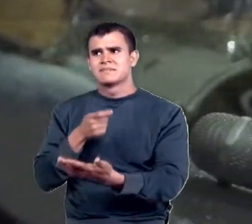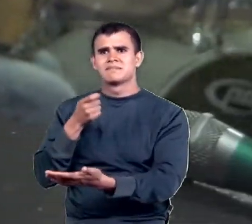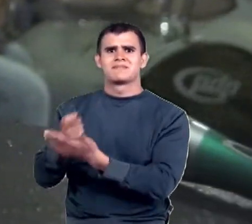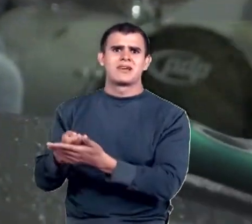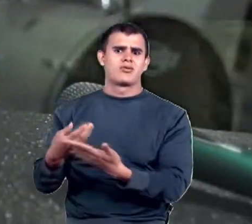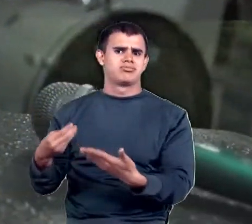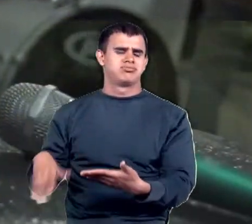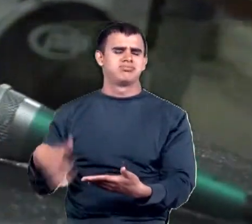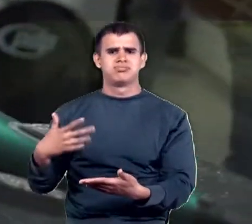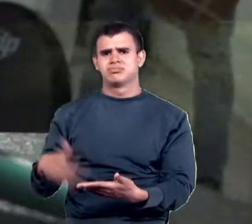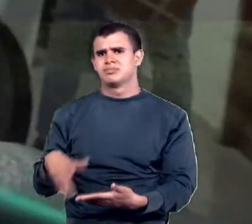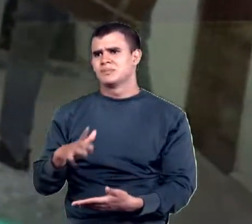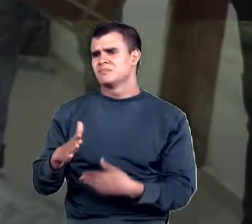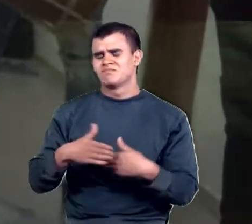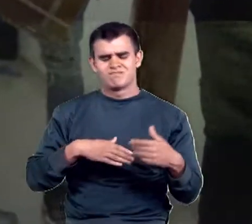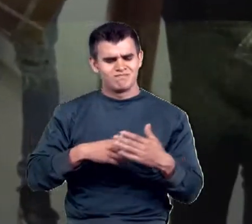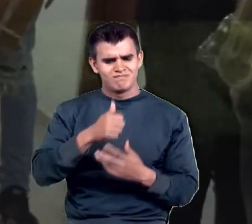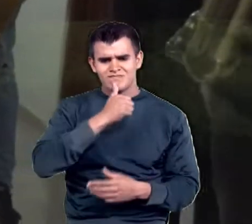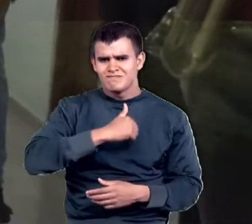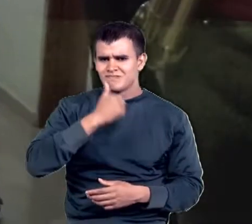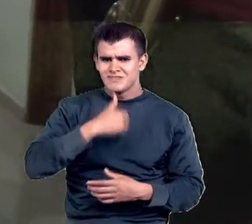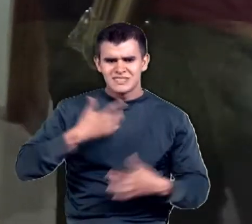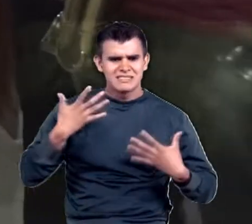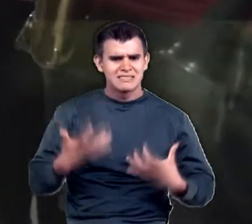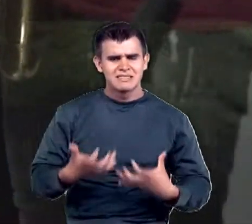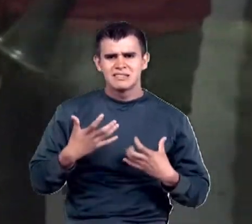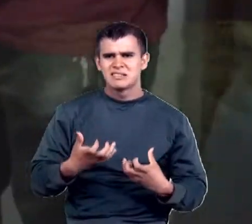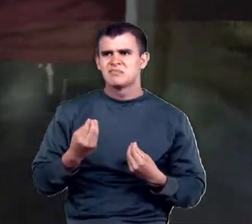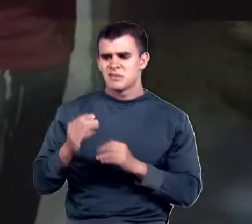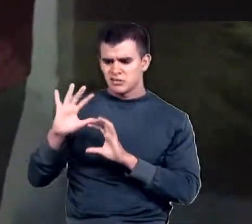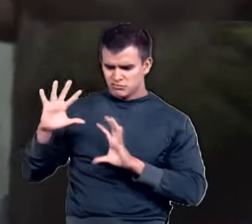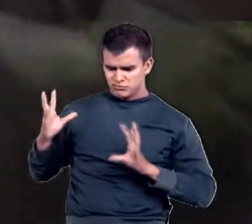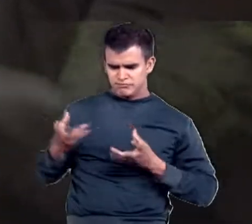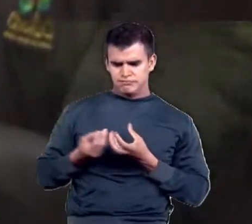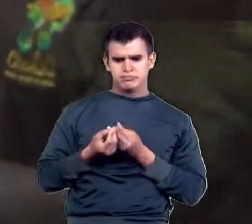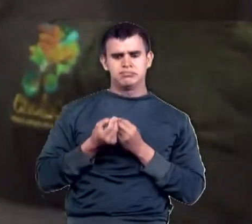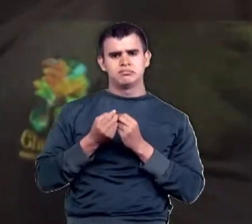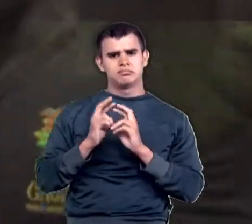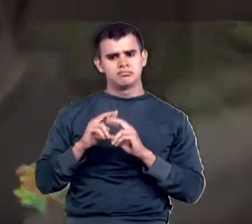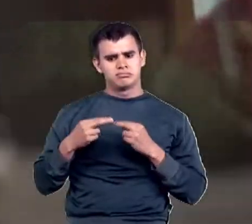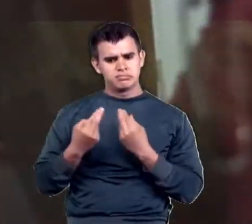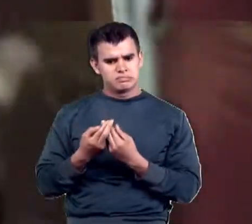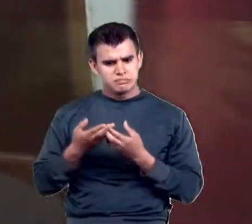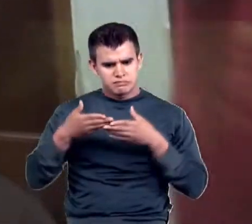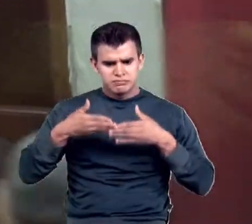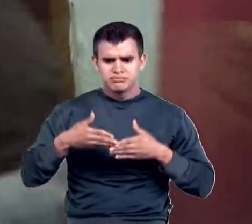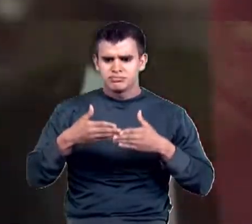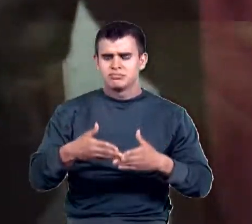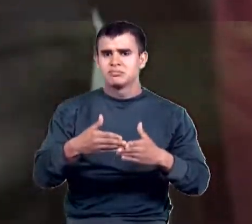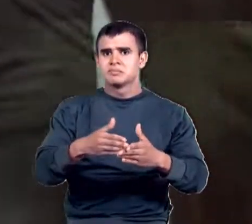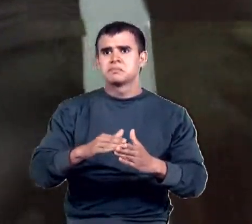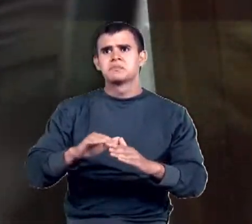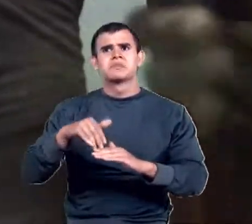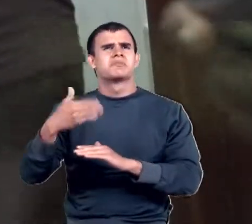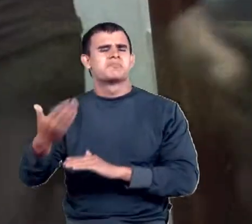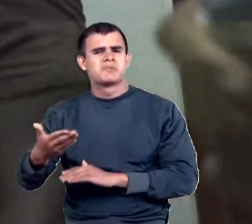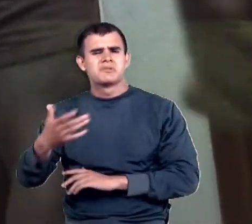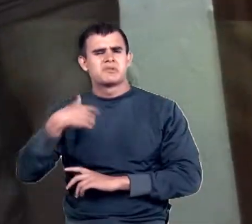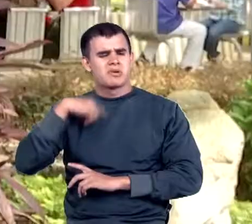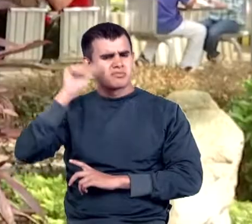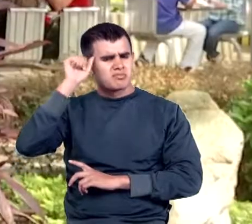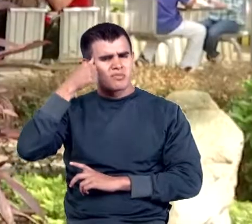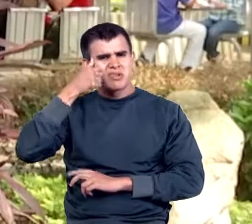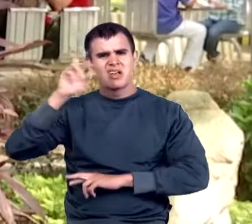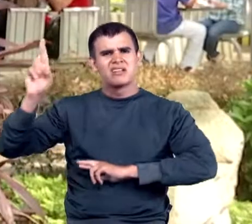pesos. Era bastante costoso, pero teníamos las ganas y el entusiasmo y siempre estábamos ahí. Nos reuníamos en Quibdó, luego